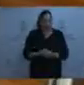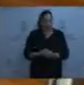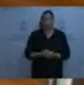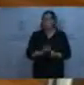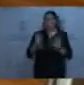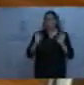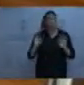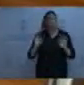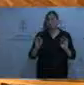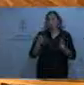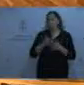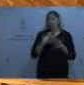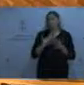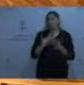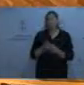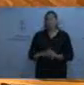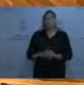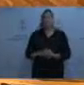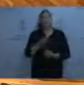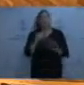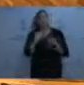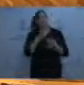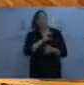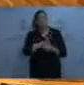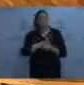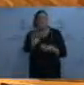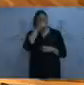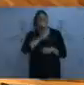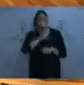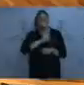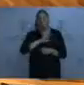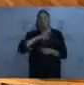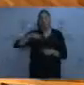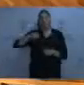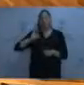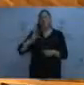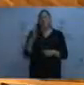Nada más. Muchas gracias. Gracias, consejero. Señora Massa tiene la palabra.